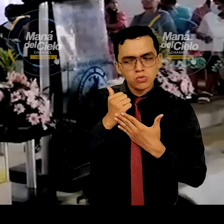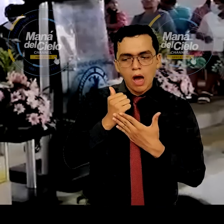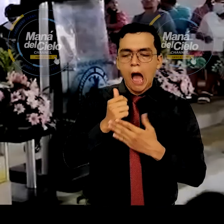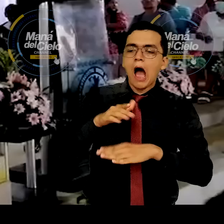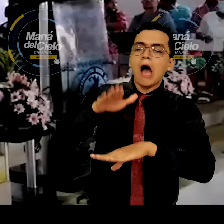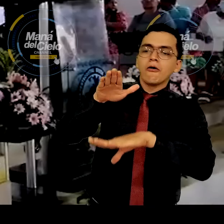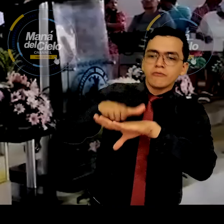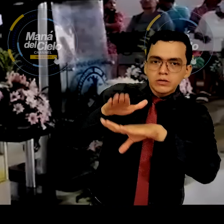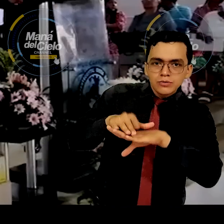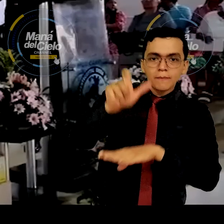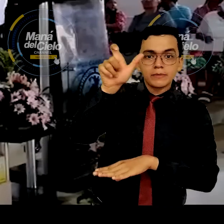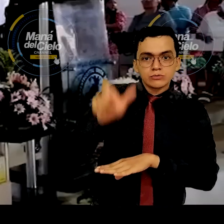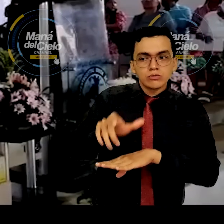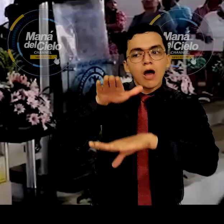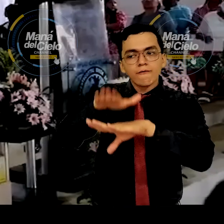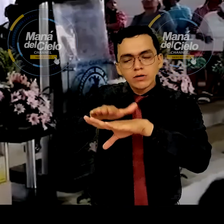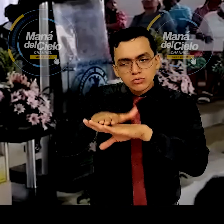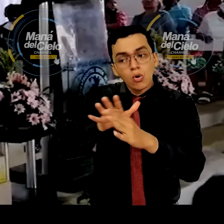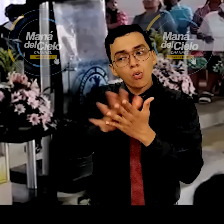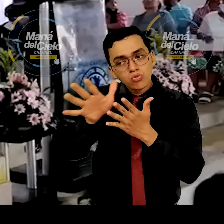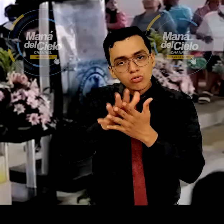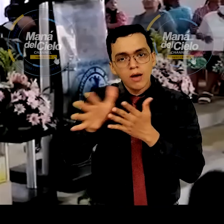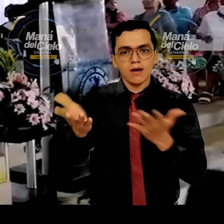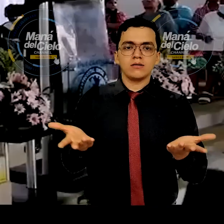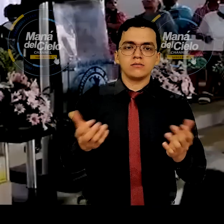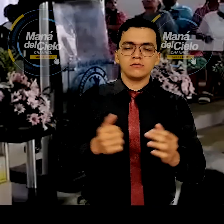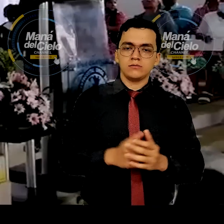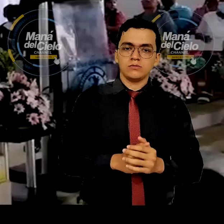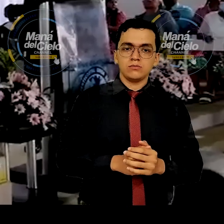aquí 65 años más o hasta que Cristo venga,